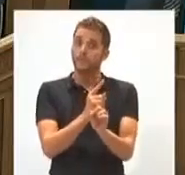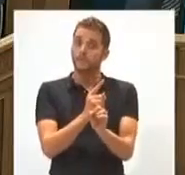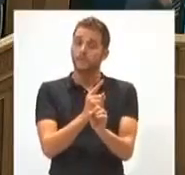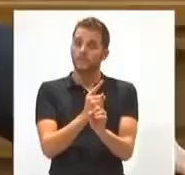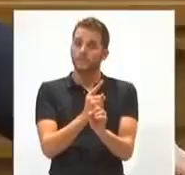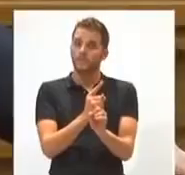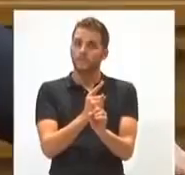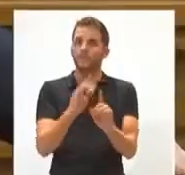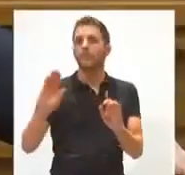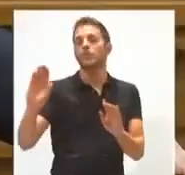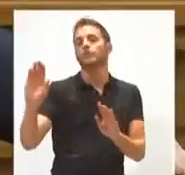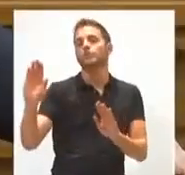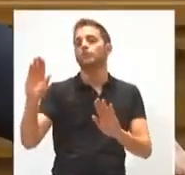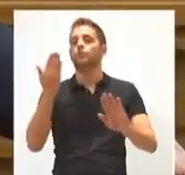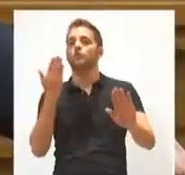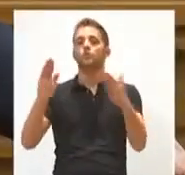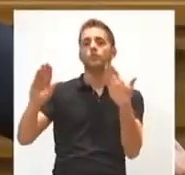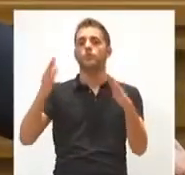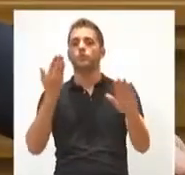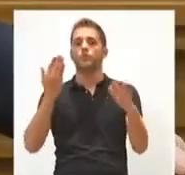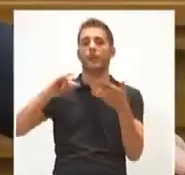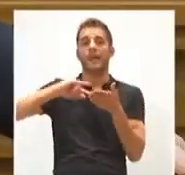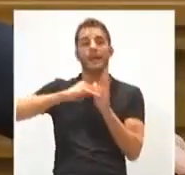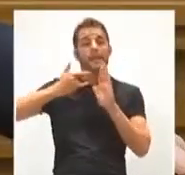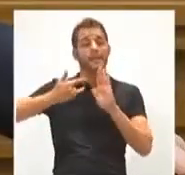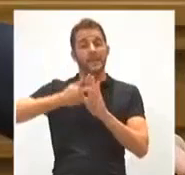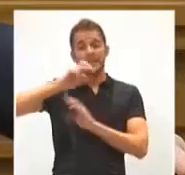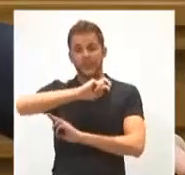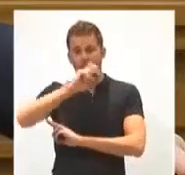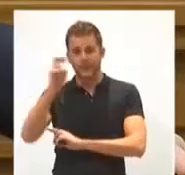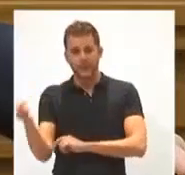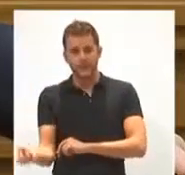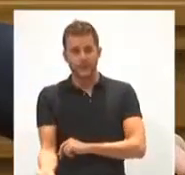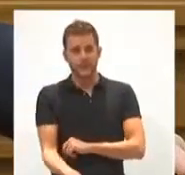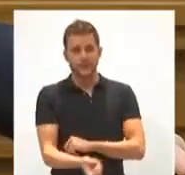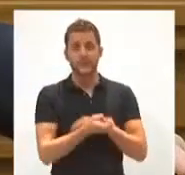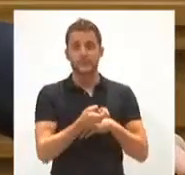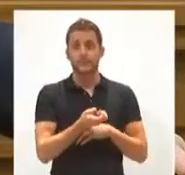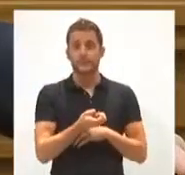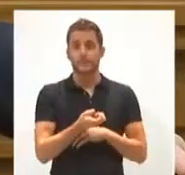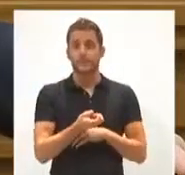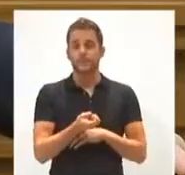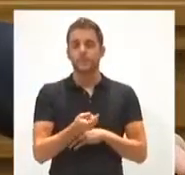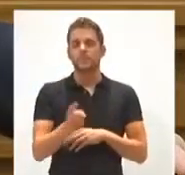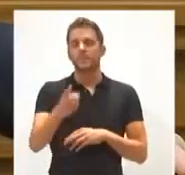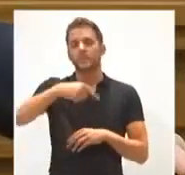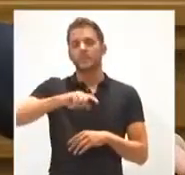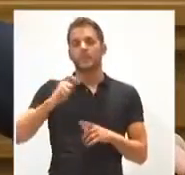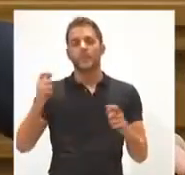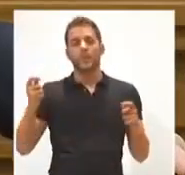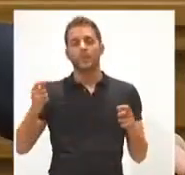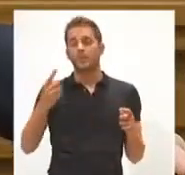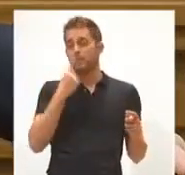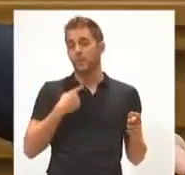las ofertas de planes que nos han hecho ustedes nos han hecho muchos no nos han anunciado que van a presentar muchas